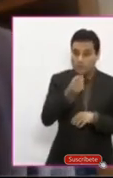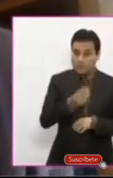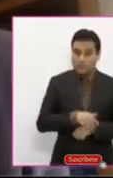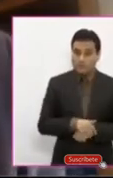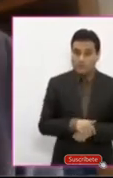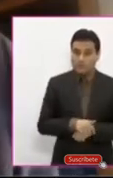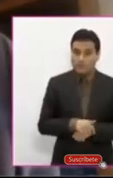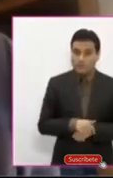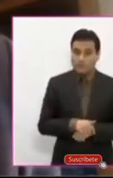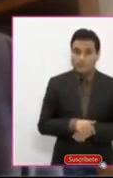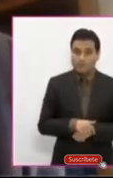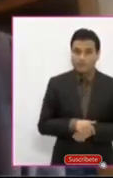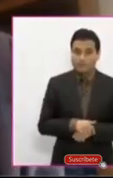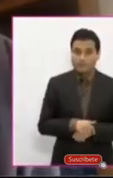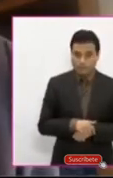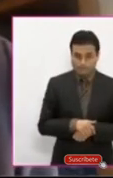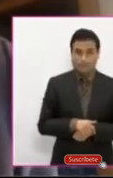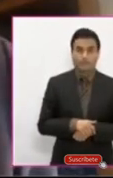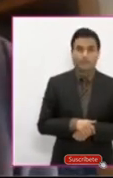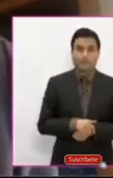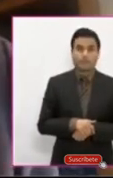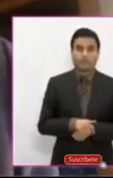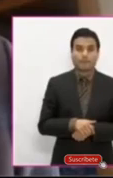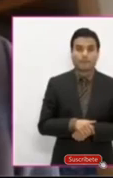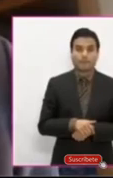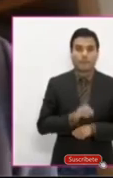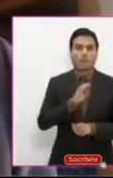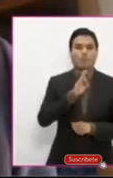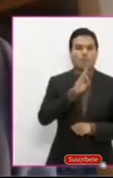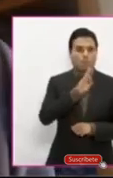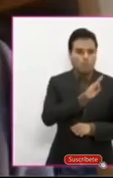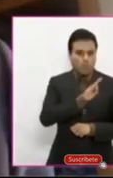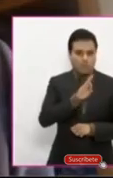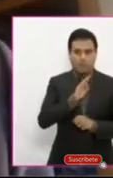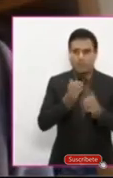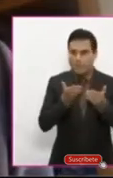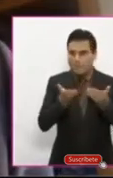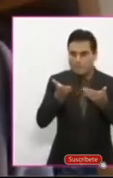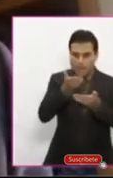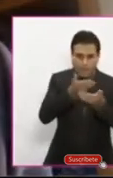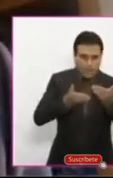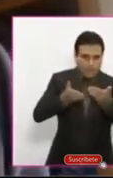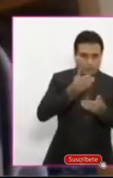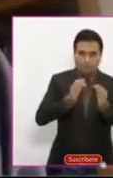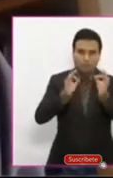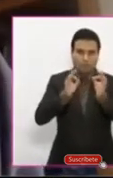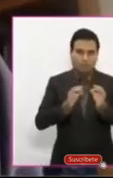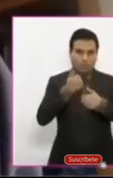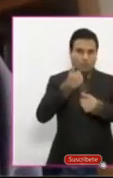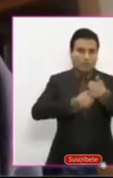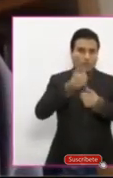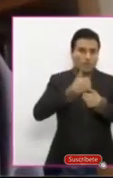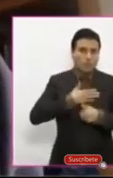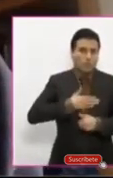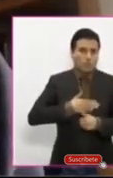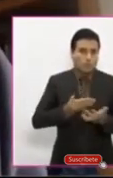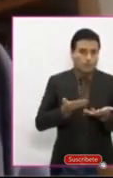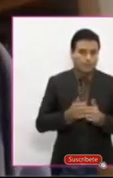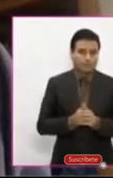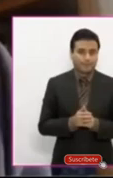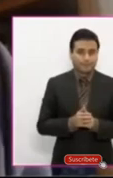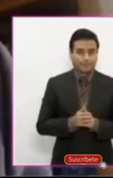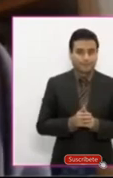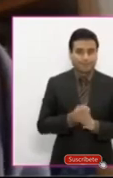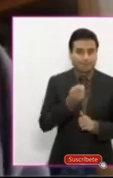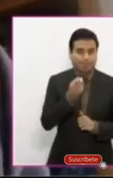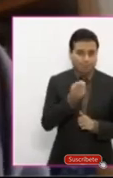que pervivan las condiciones de equidad inherentes a nuestras contiendas políticas entonces a mí